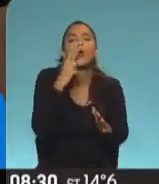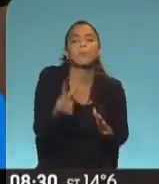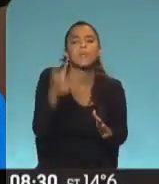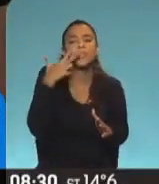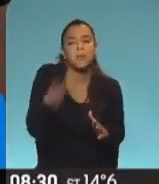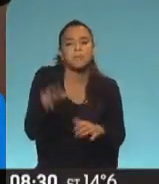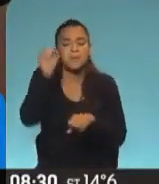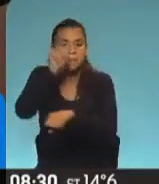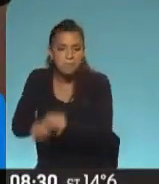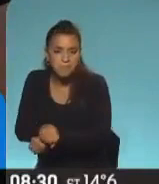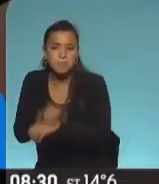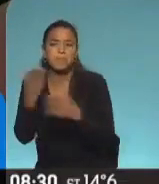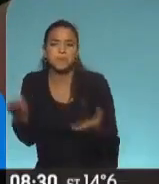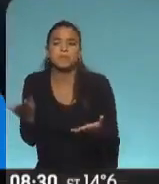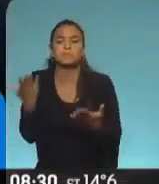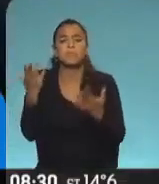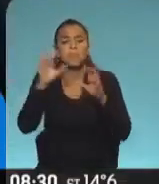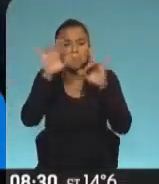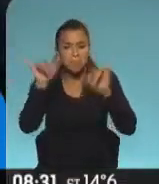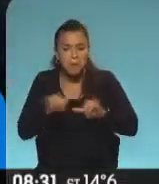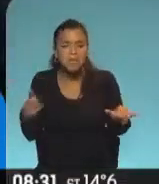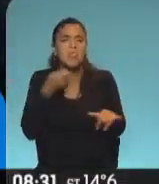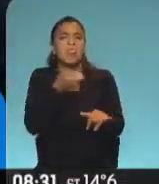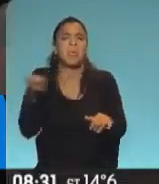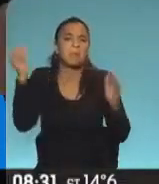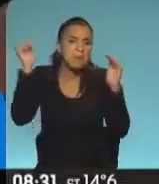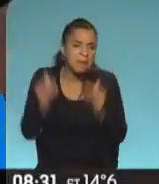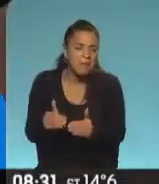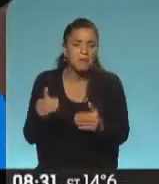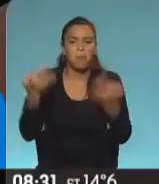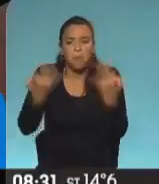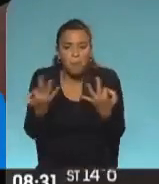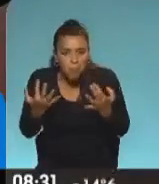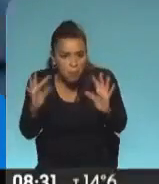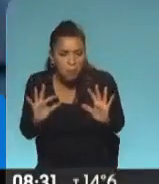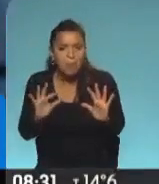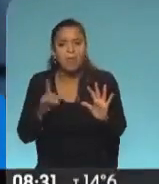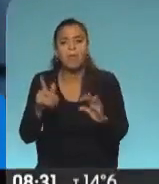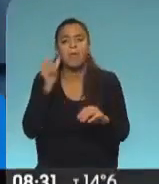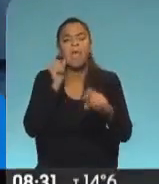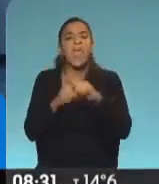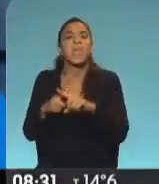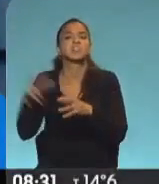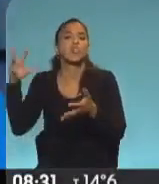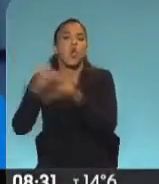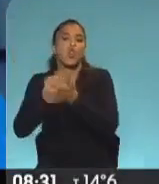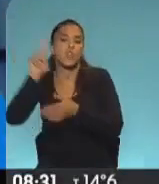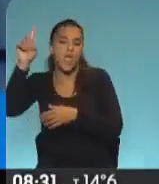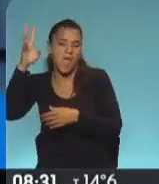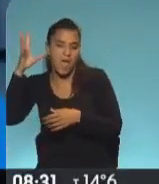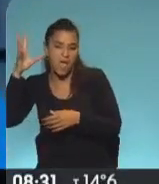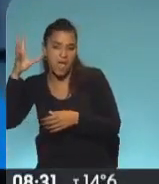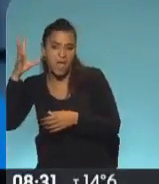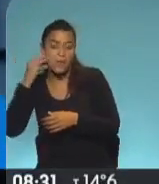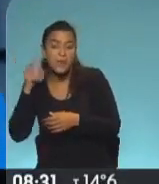presos en total, o sea, un país muy pacífico, muy baja, muy civilizado, ex colonia británica. Hubo un atentado de